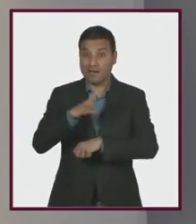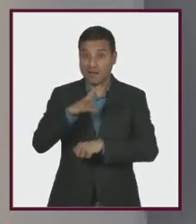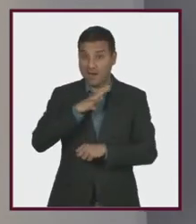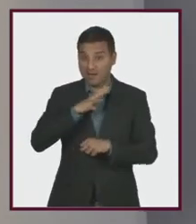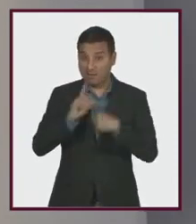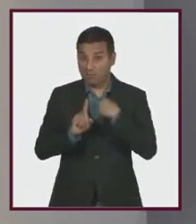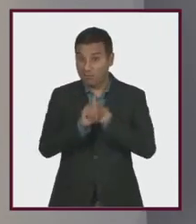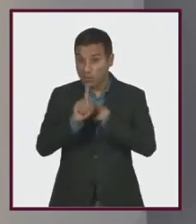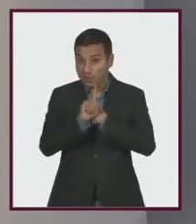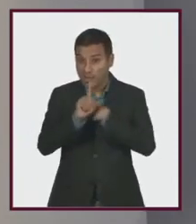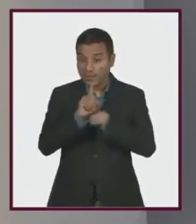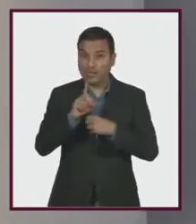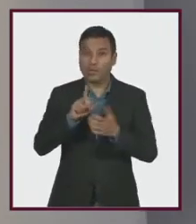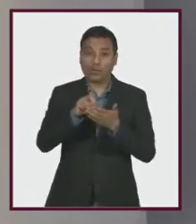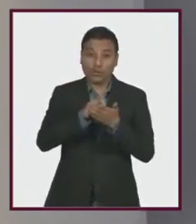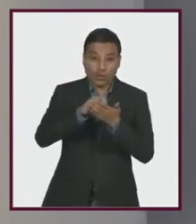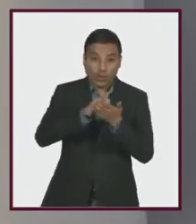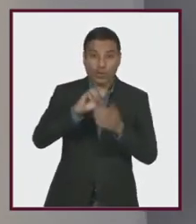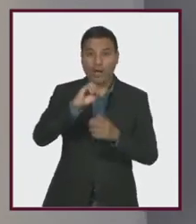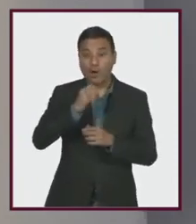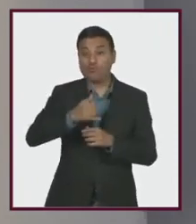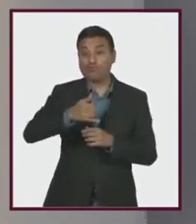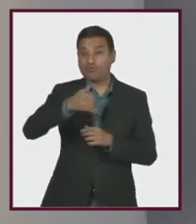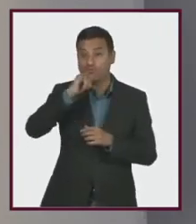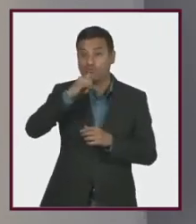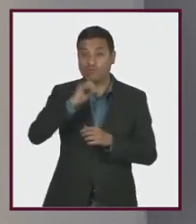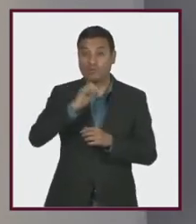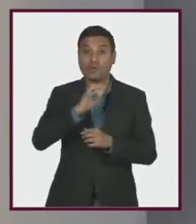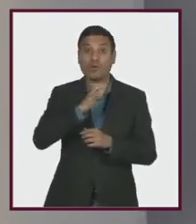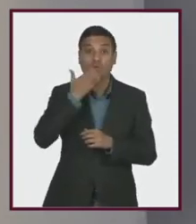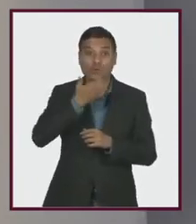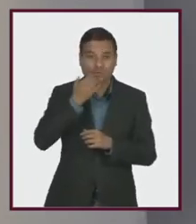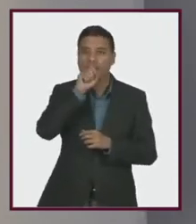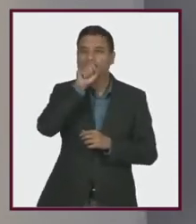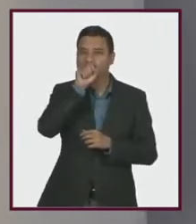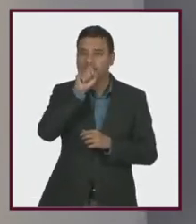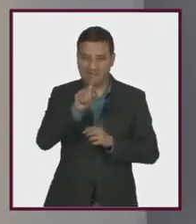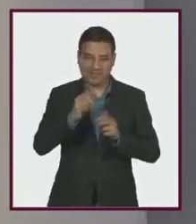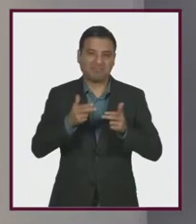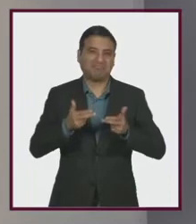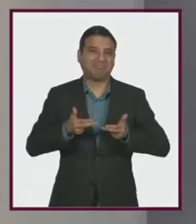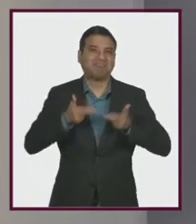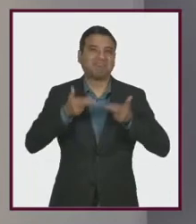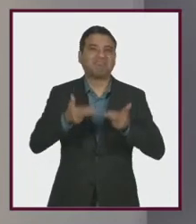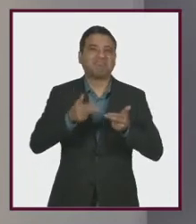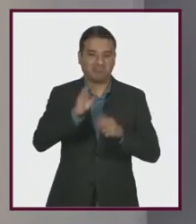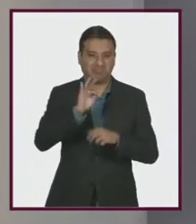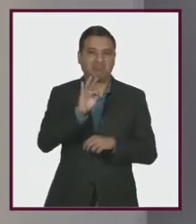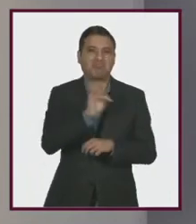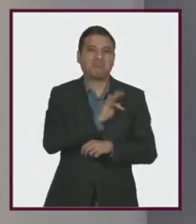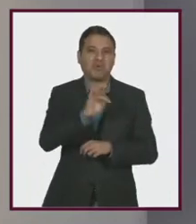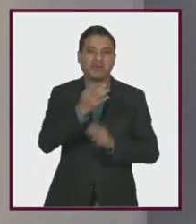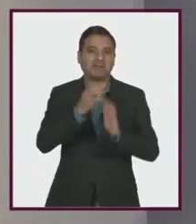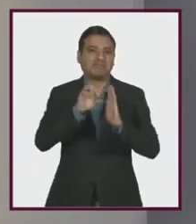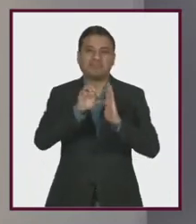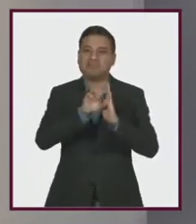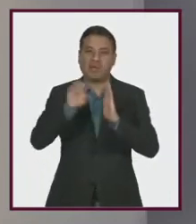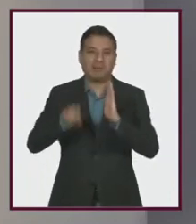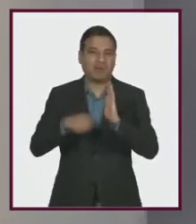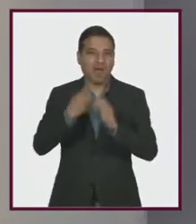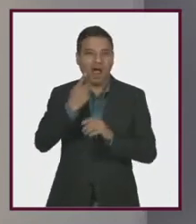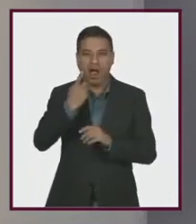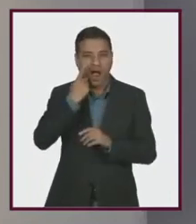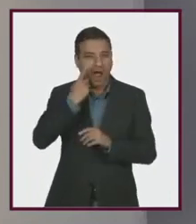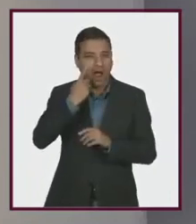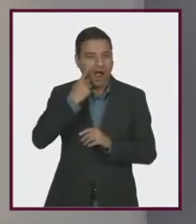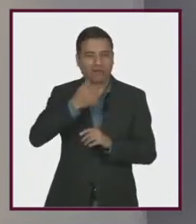consumo de una sustancia, probablemente yo tenga mayor riesgo de tenerlo también, sobre todo, por ejemplo, con el alcohol. Entonces, hay